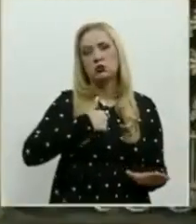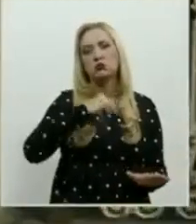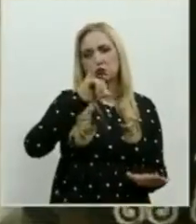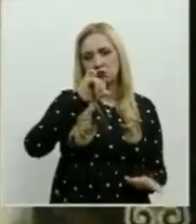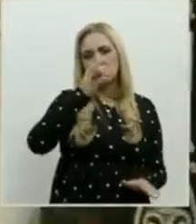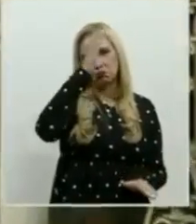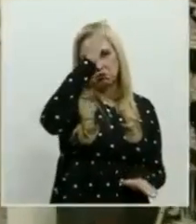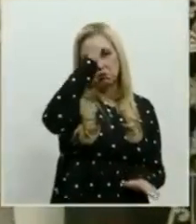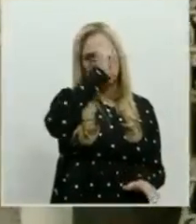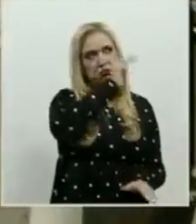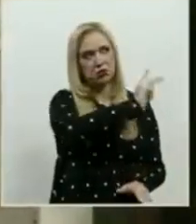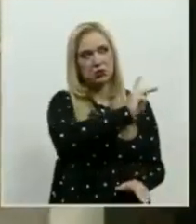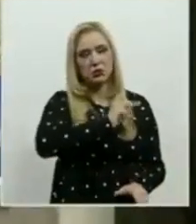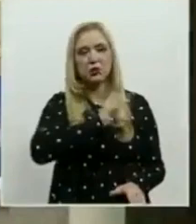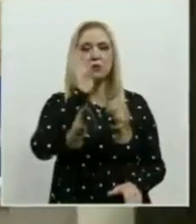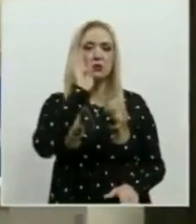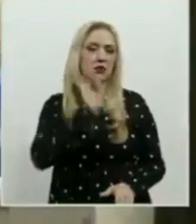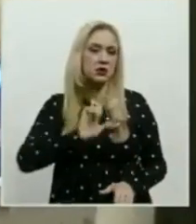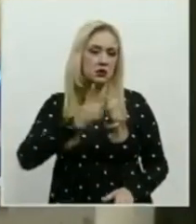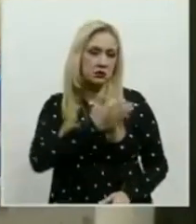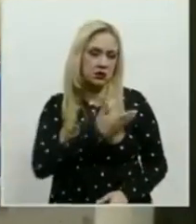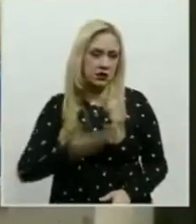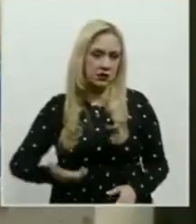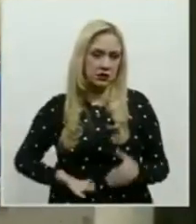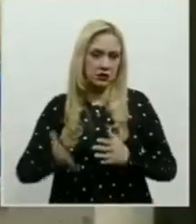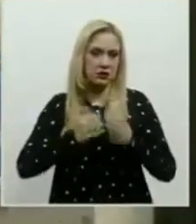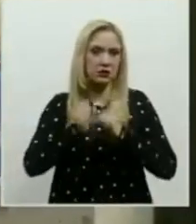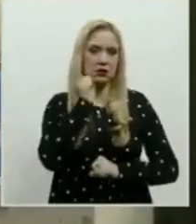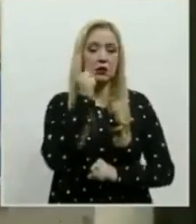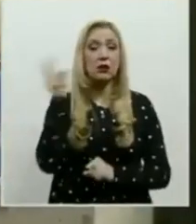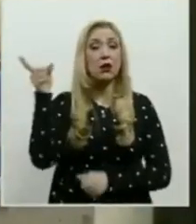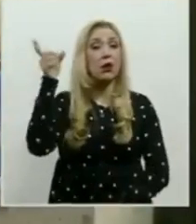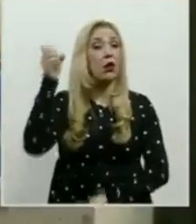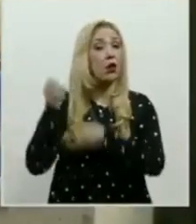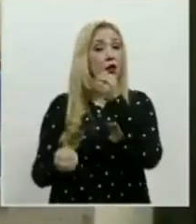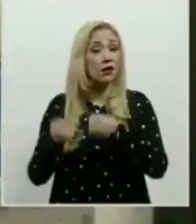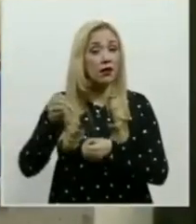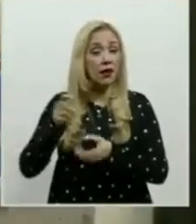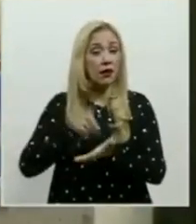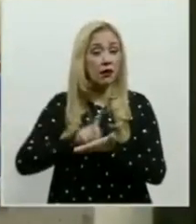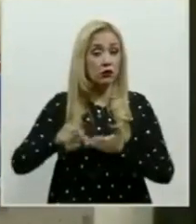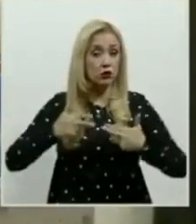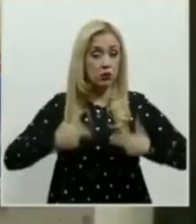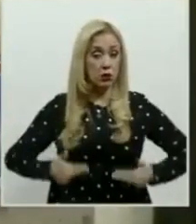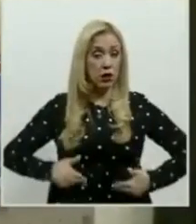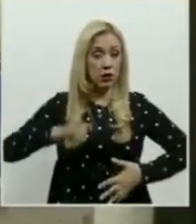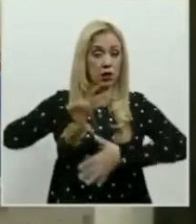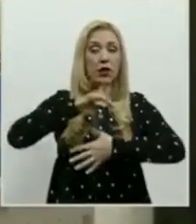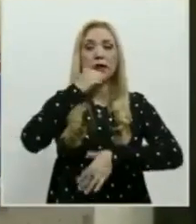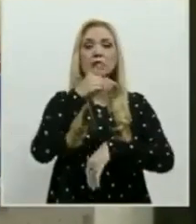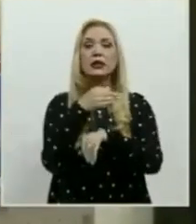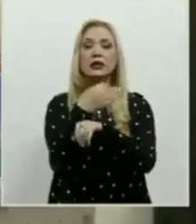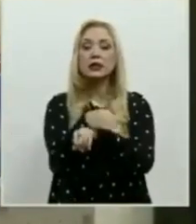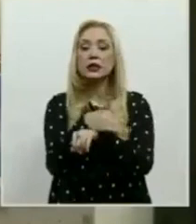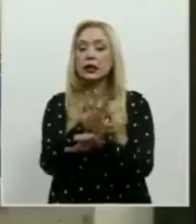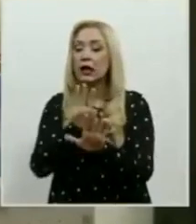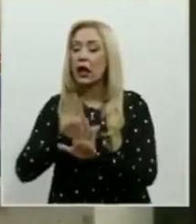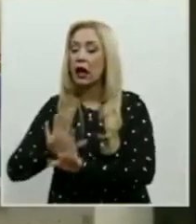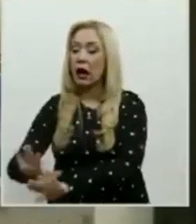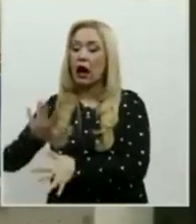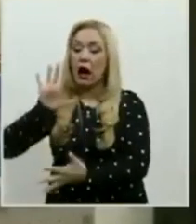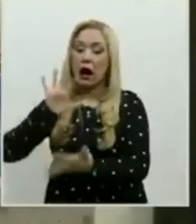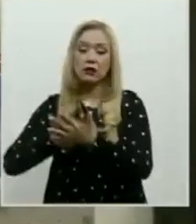presidente, porque además la Corte Interamericana de Derechos Humanos ha sido muy clara en señalar que la medida cautelar de la prisión